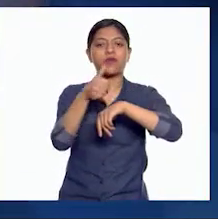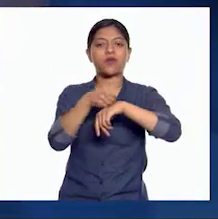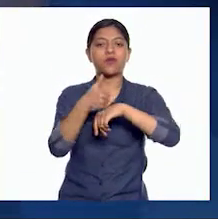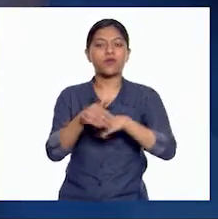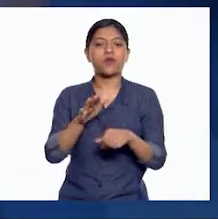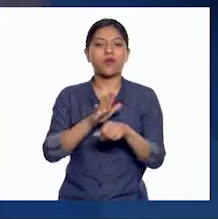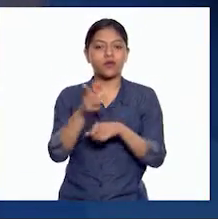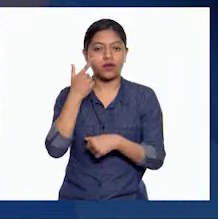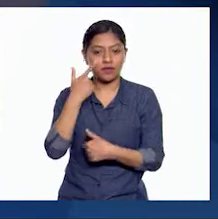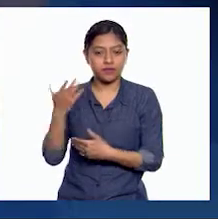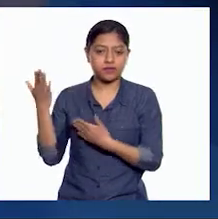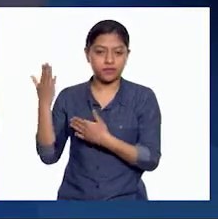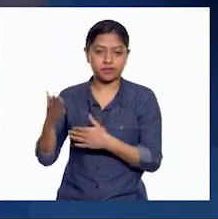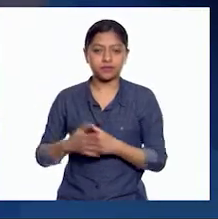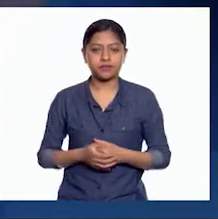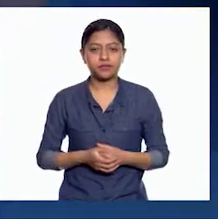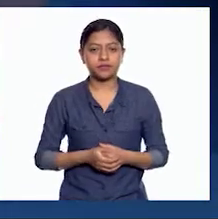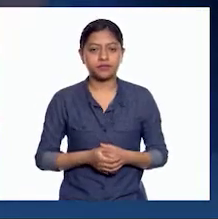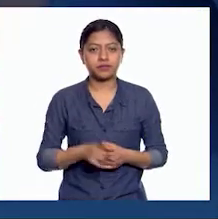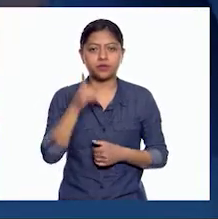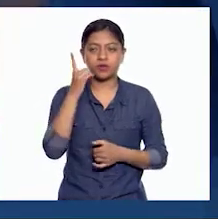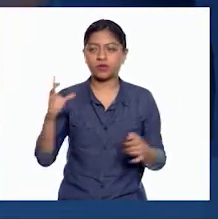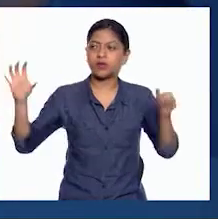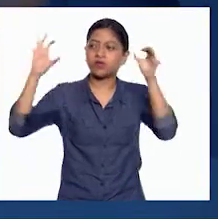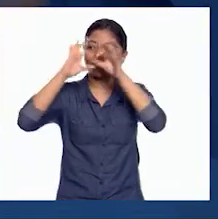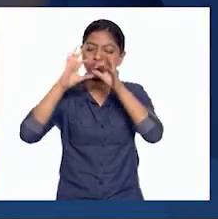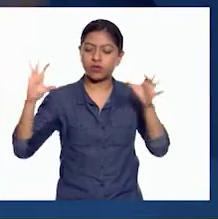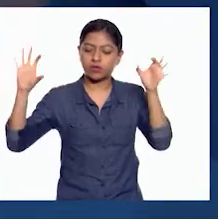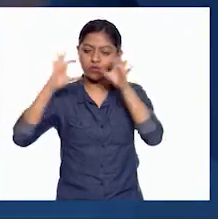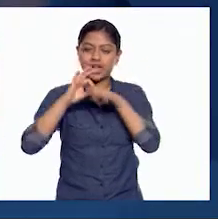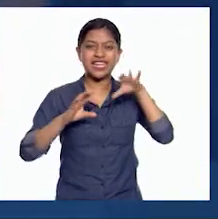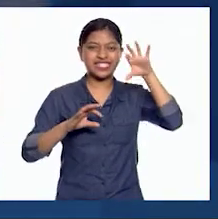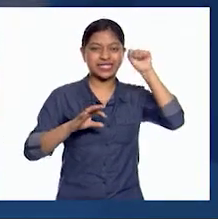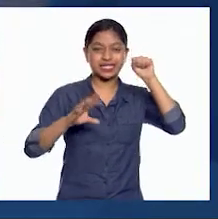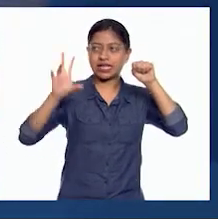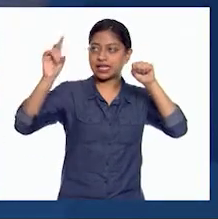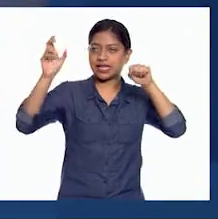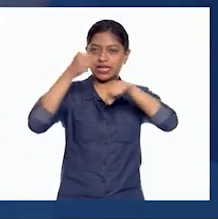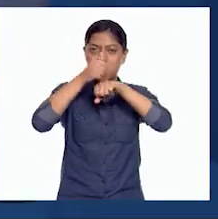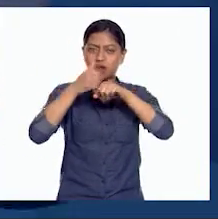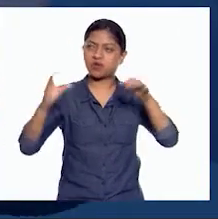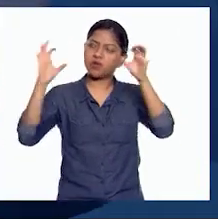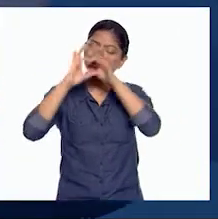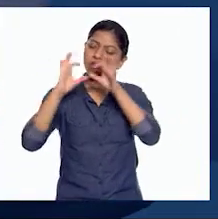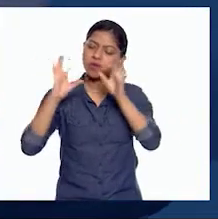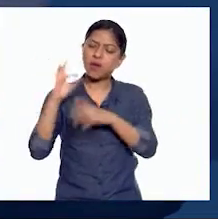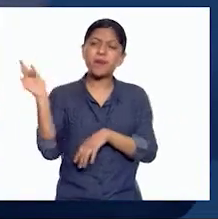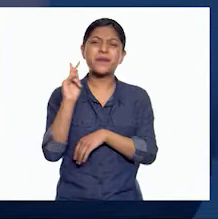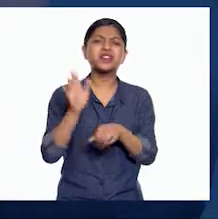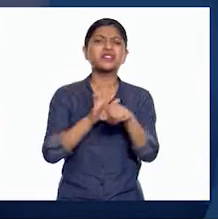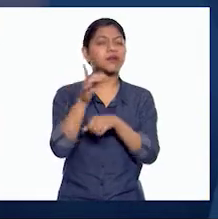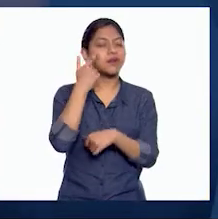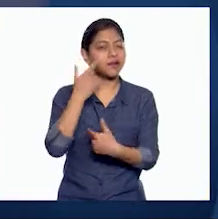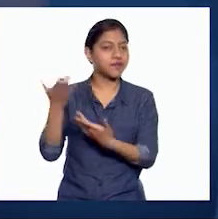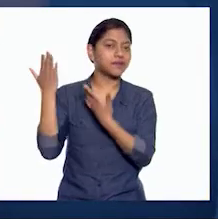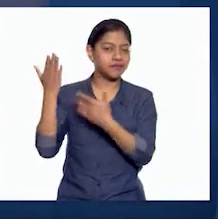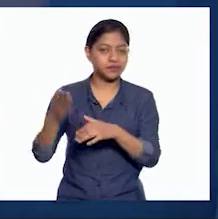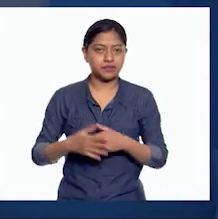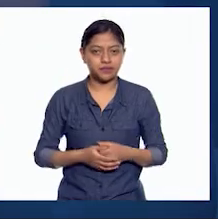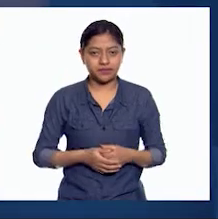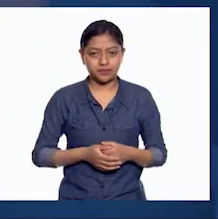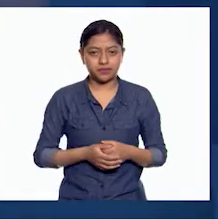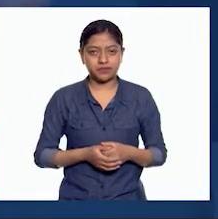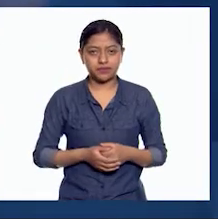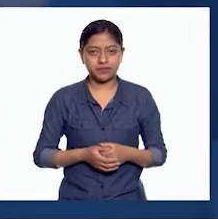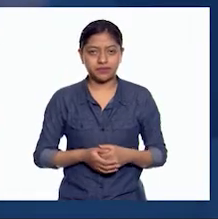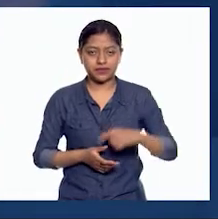y características observan entre esos números? Ah, maestra, algunos de